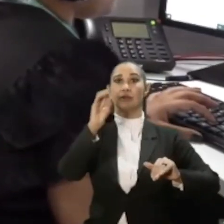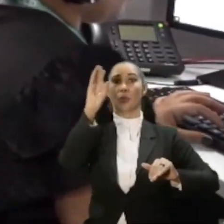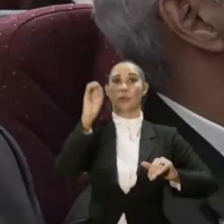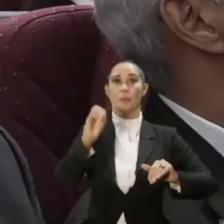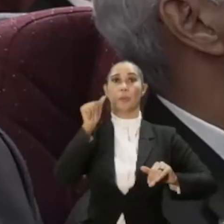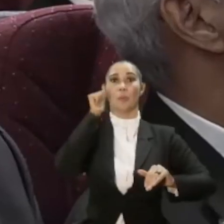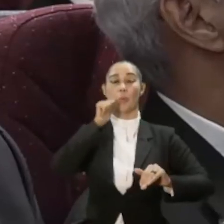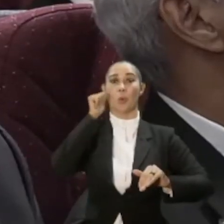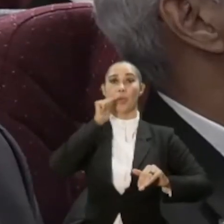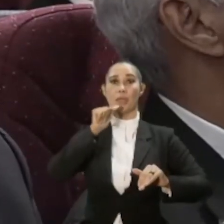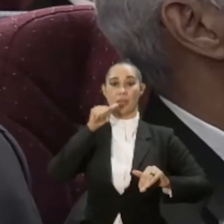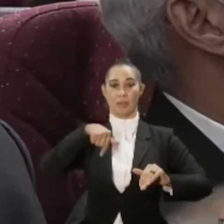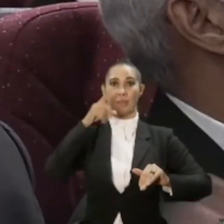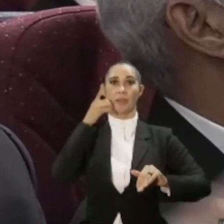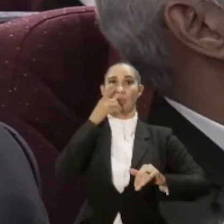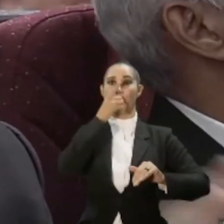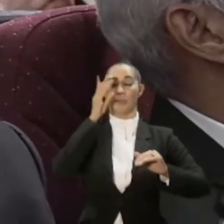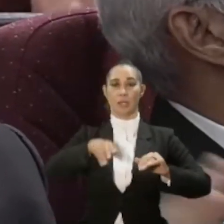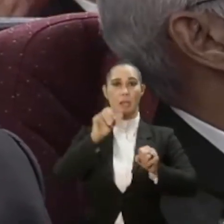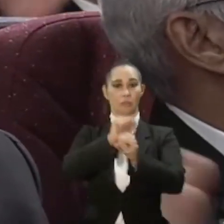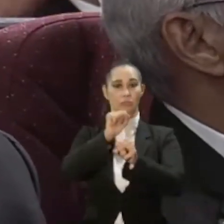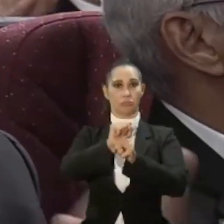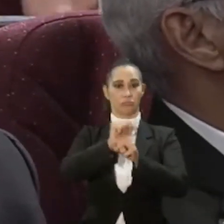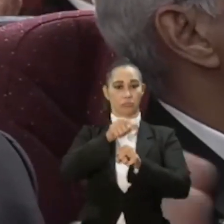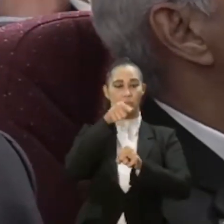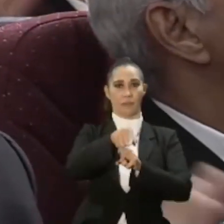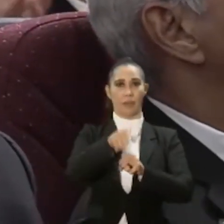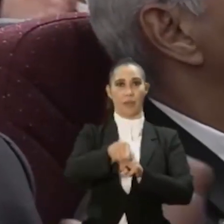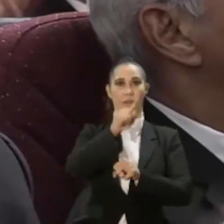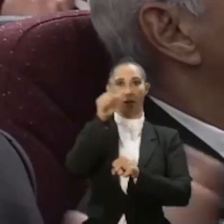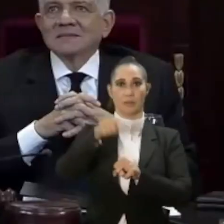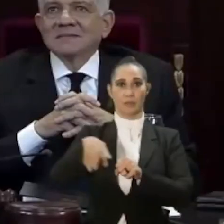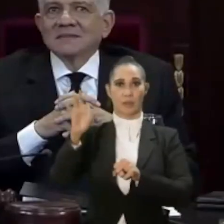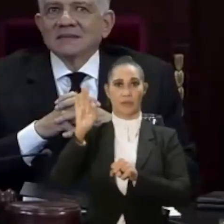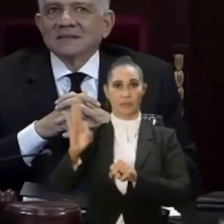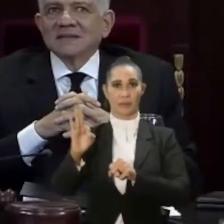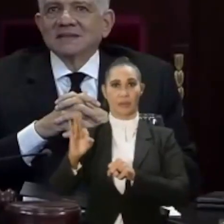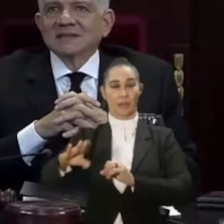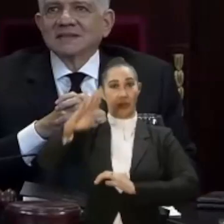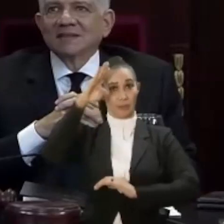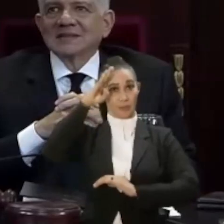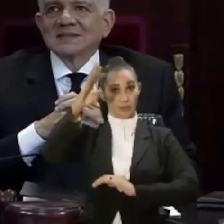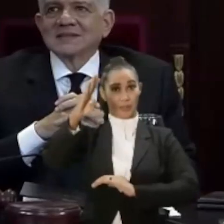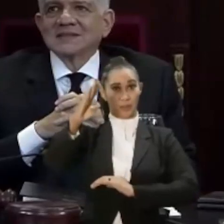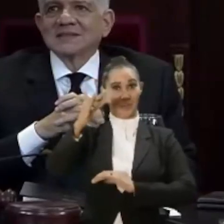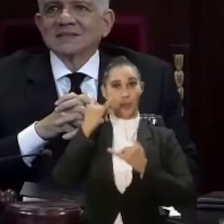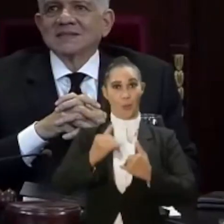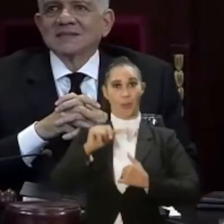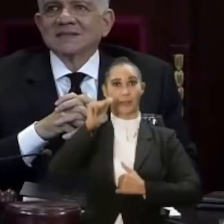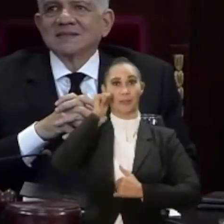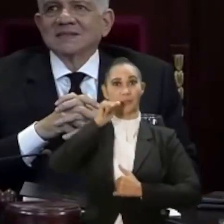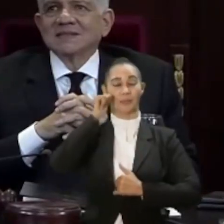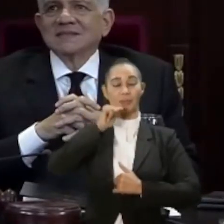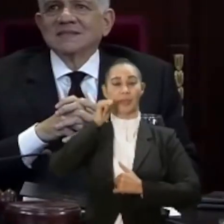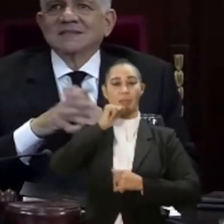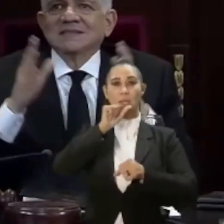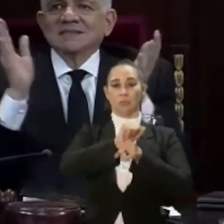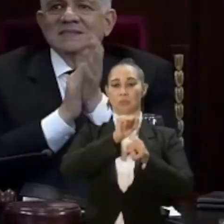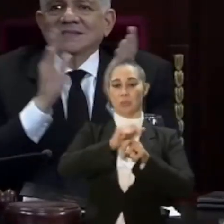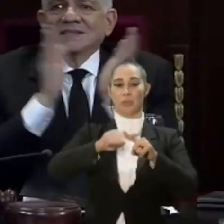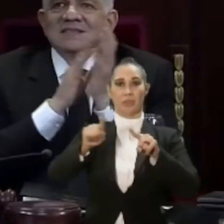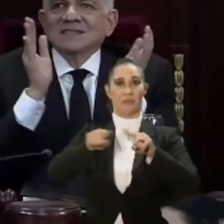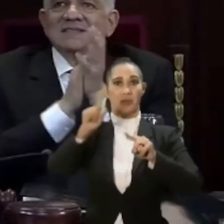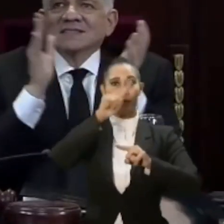a mujeres dominicanas. Y quiero saludar que están aquí presentes mujeres empleadas de diversas